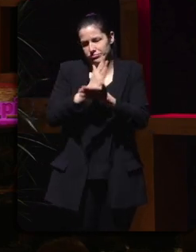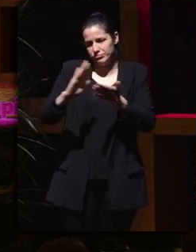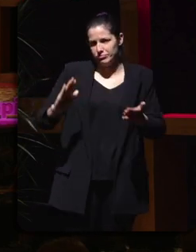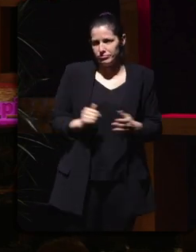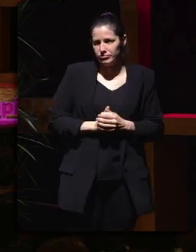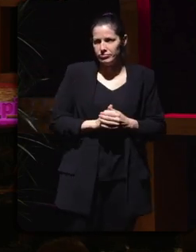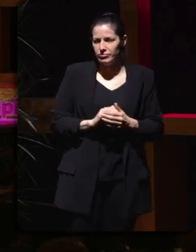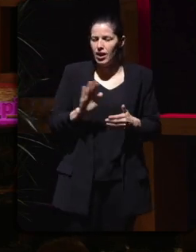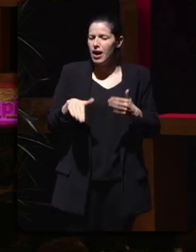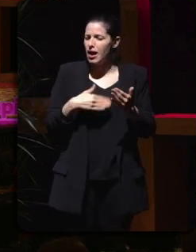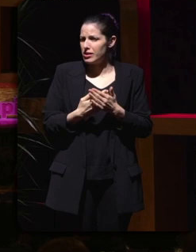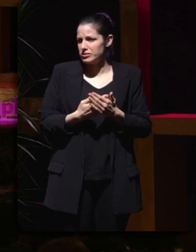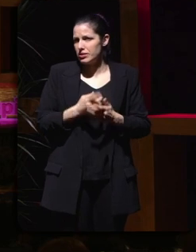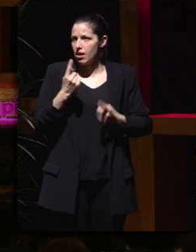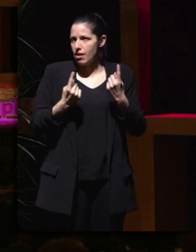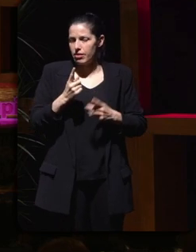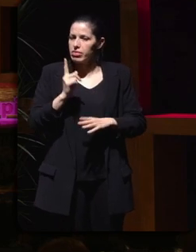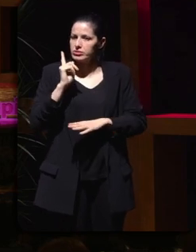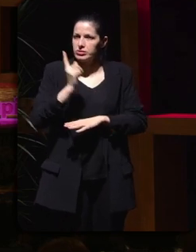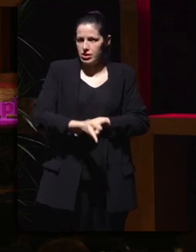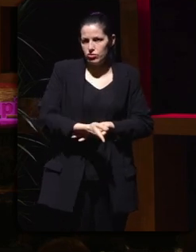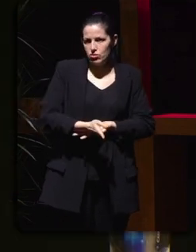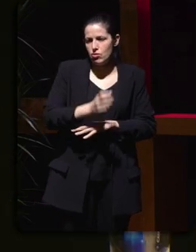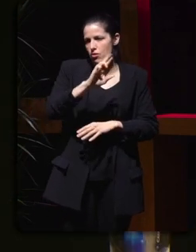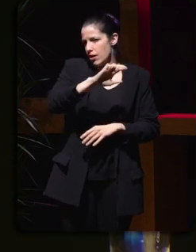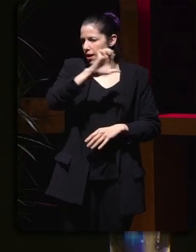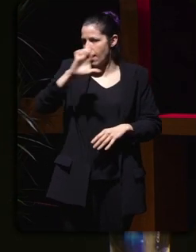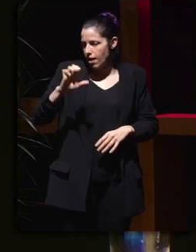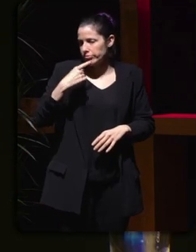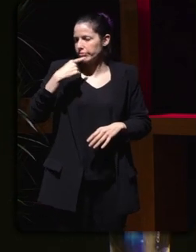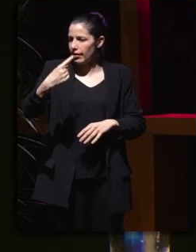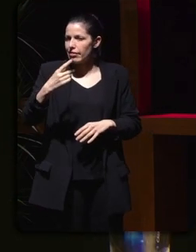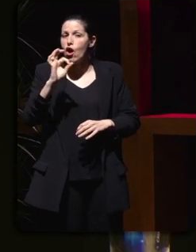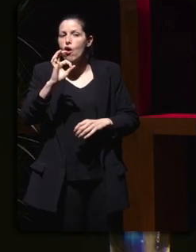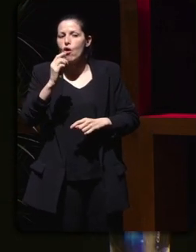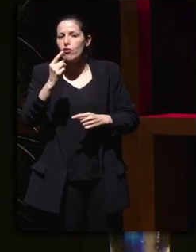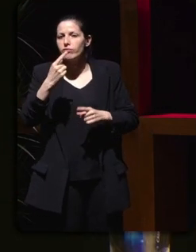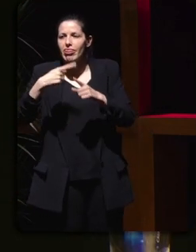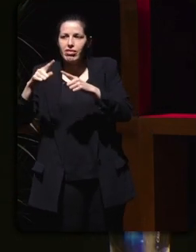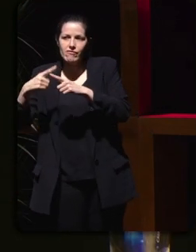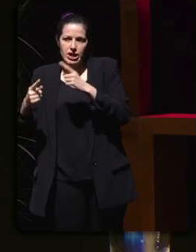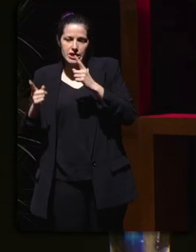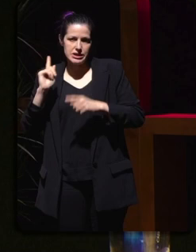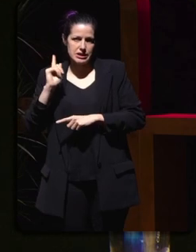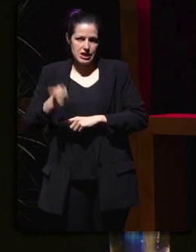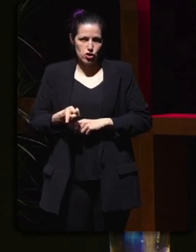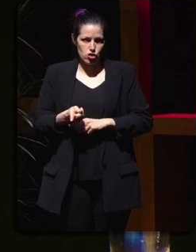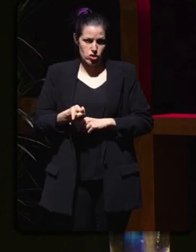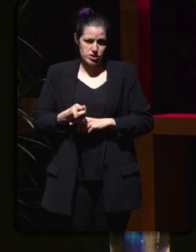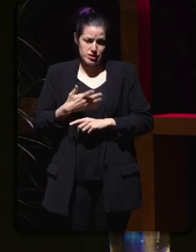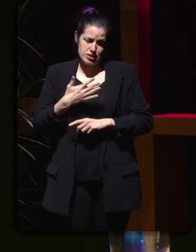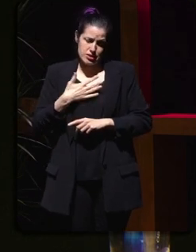propio director de la RAE o diferentes directores de la RAE que todavía